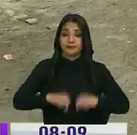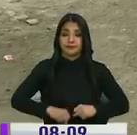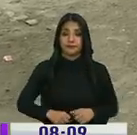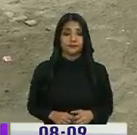vintimilla